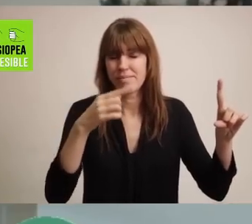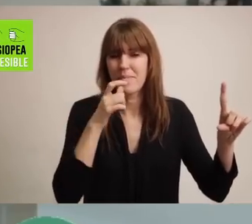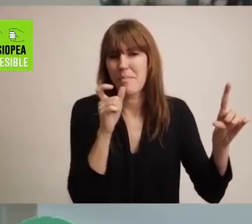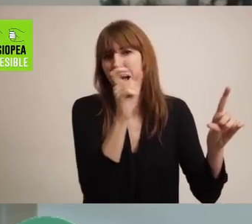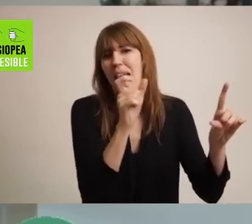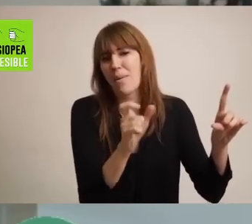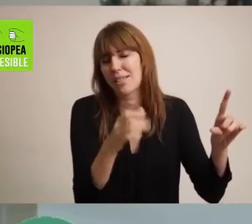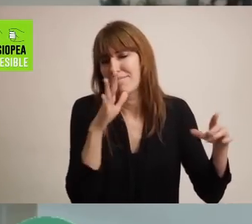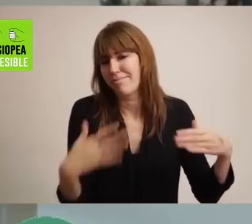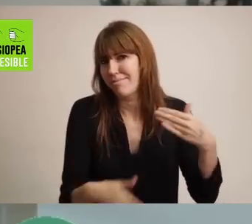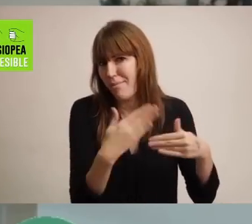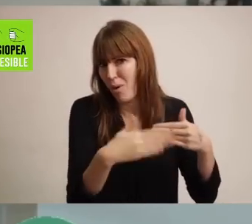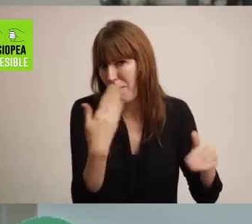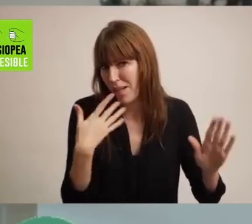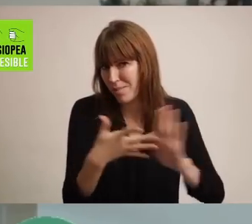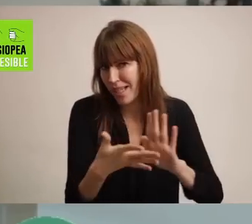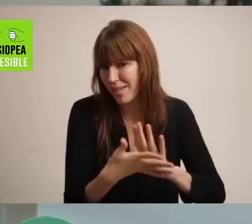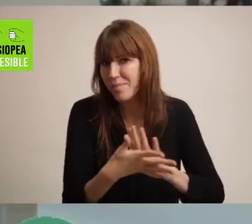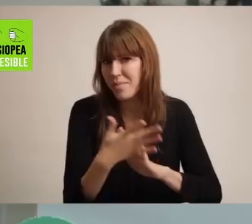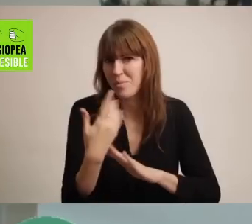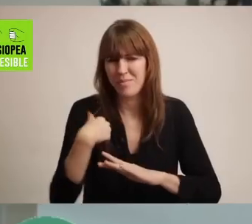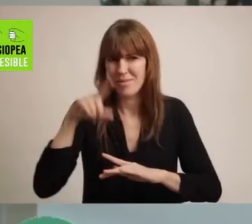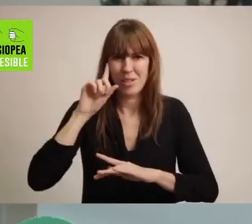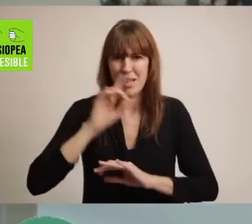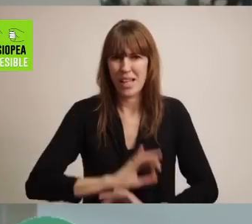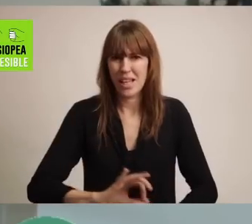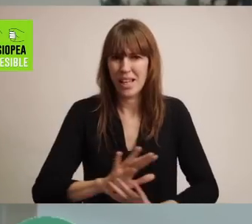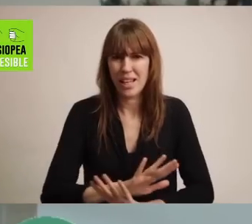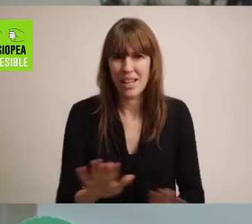moda, que no sabía ni a dónde me había metido.